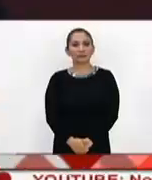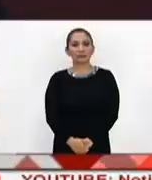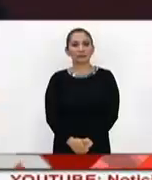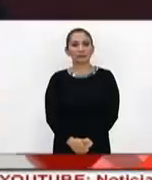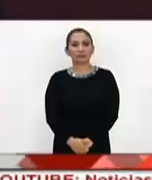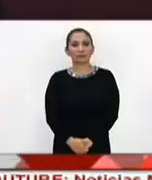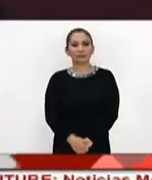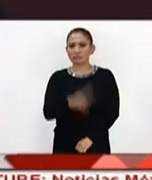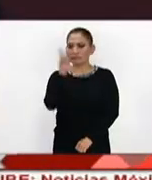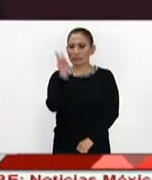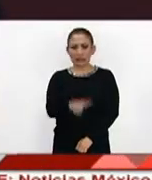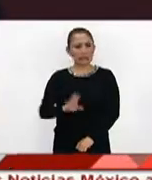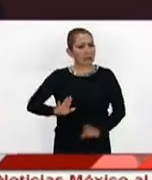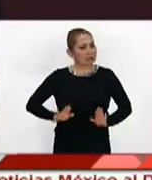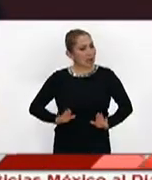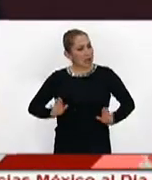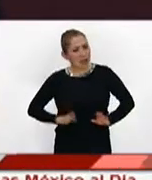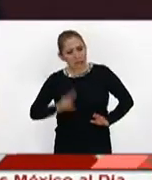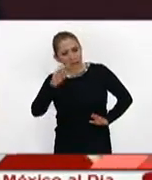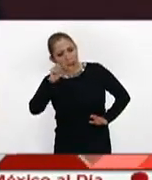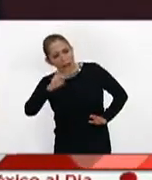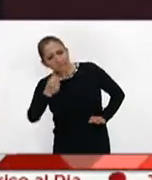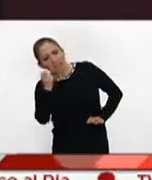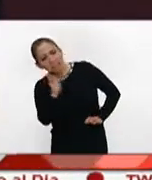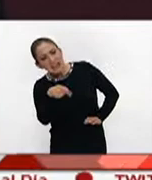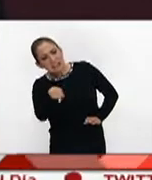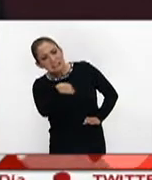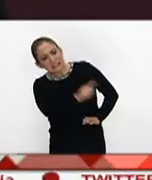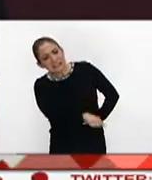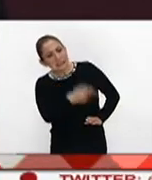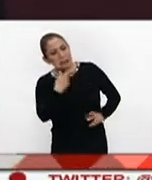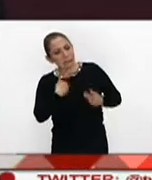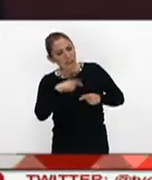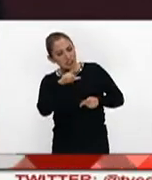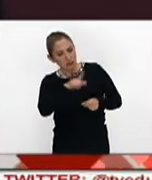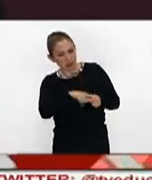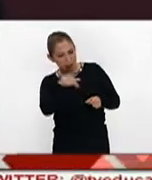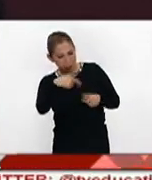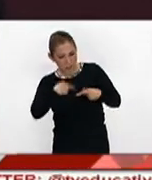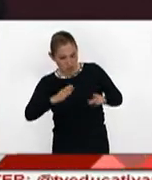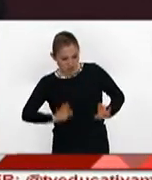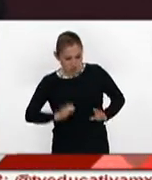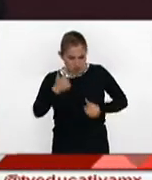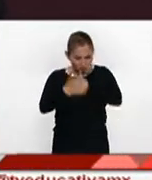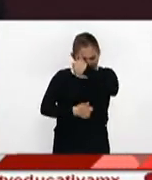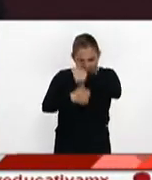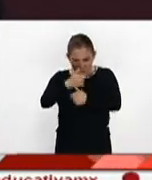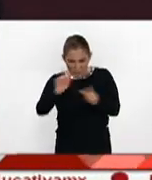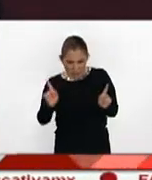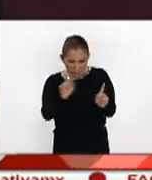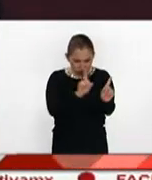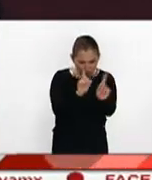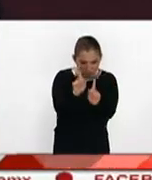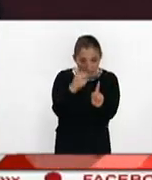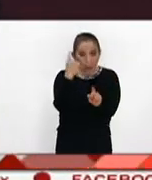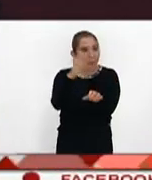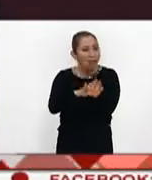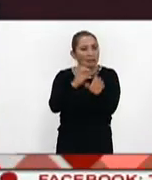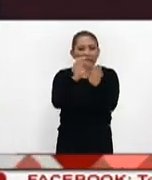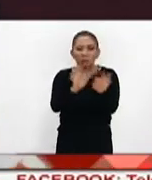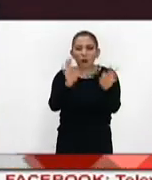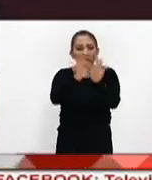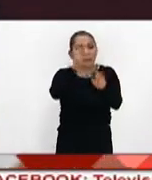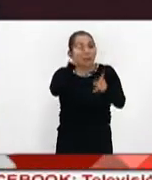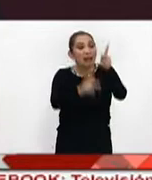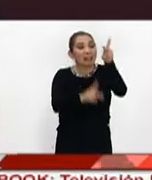Tratar de discutir las características y cualidades de las personalidades que contienden, se discuta principalmente